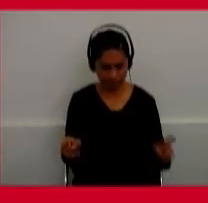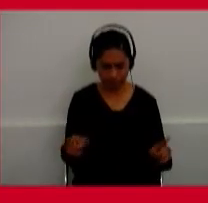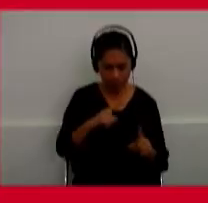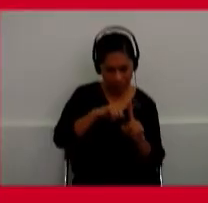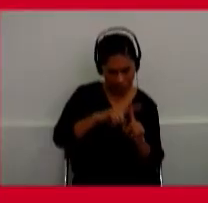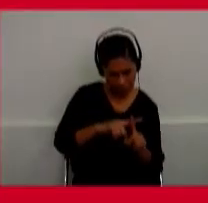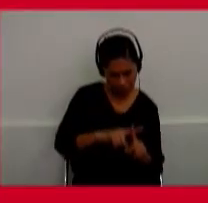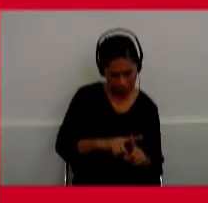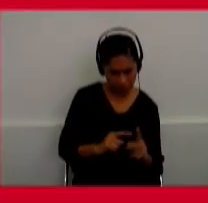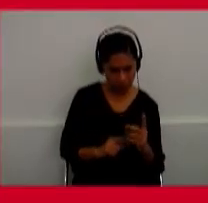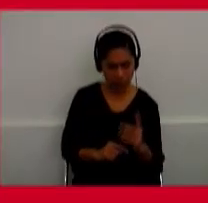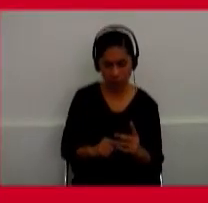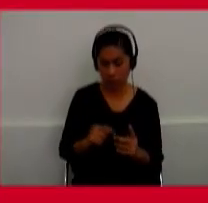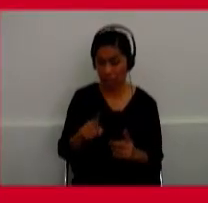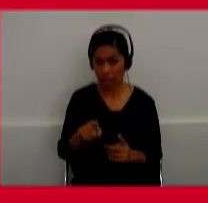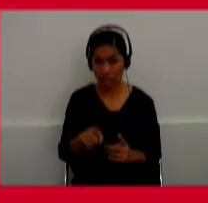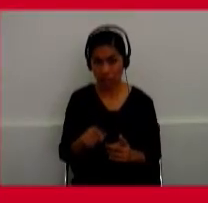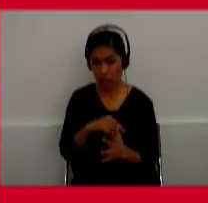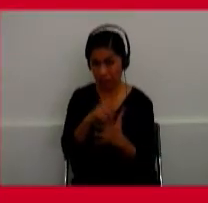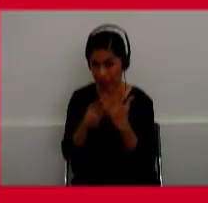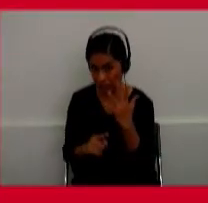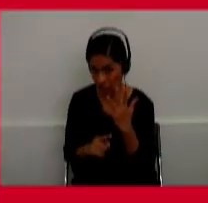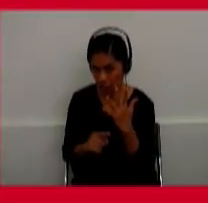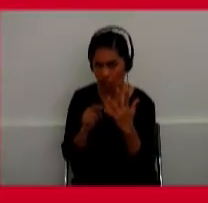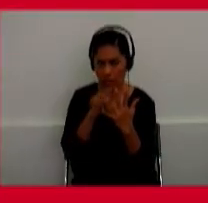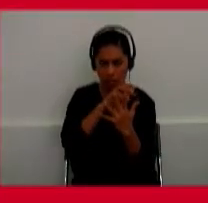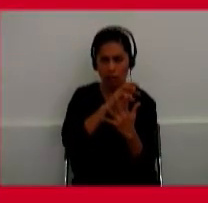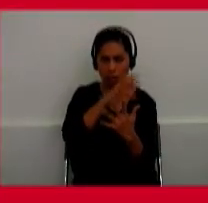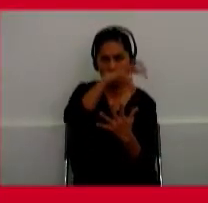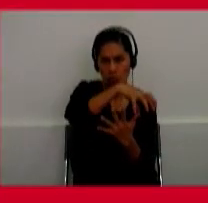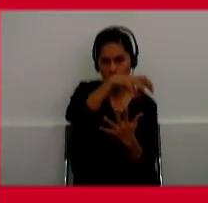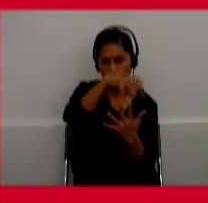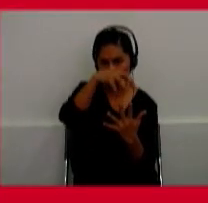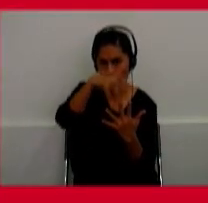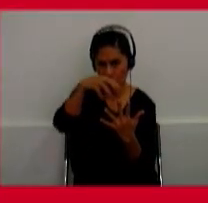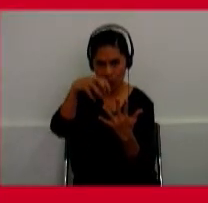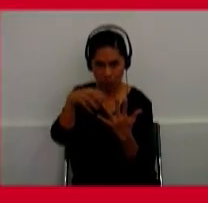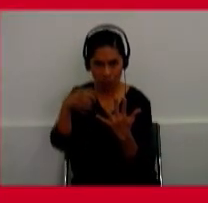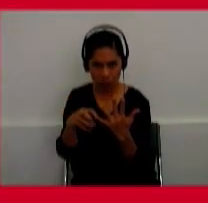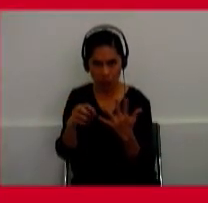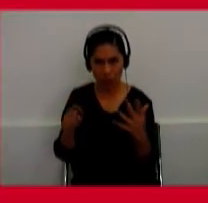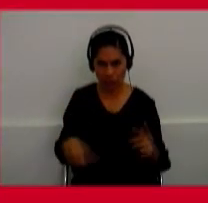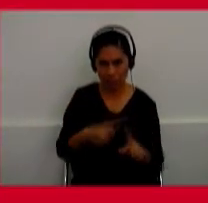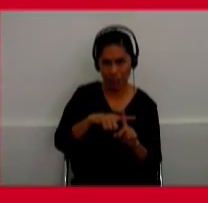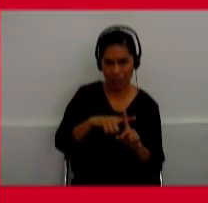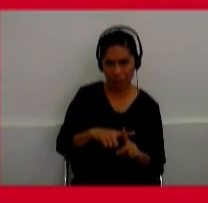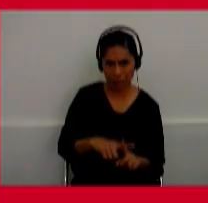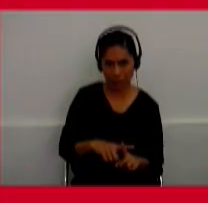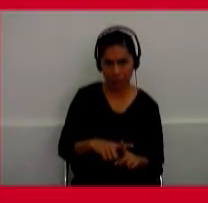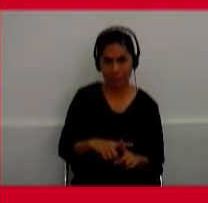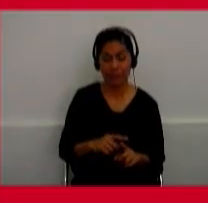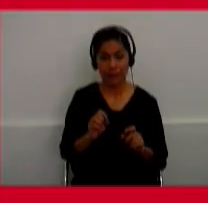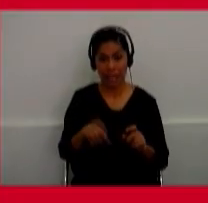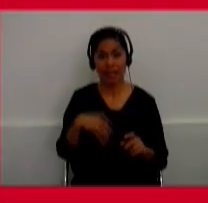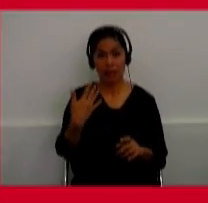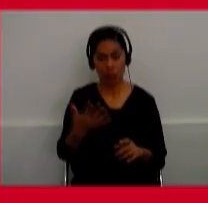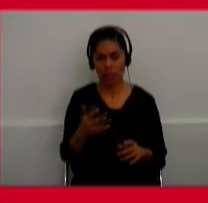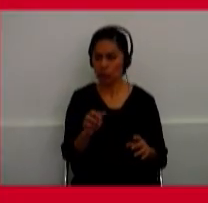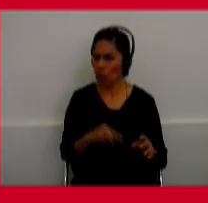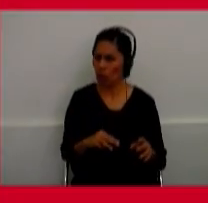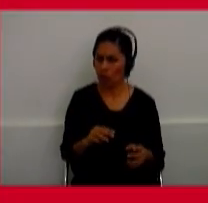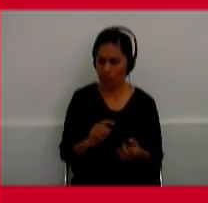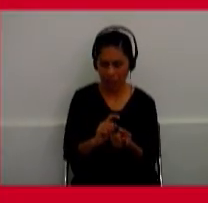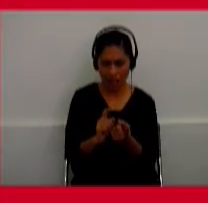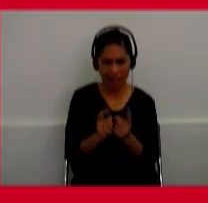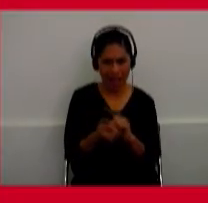4, bueno, en este caso son 5 conjuntos, y evita que haya modificaciones de los